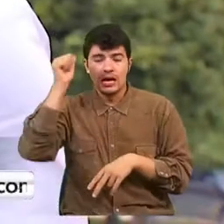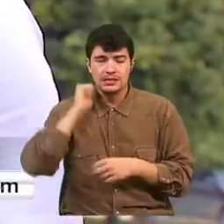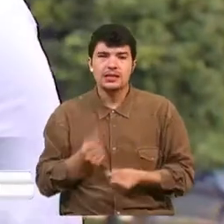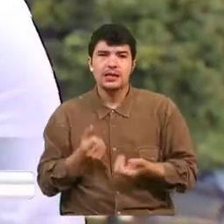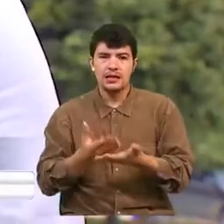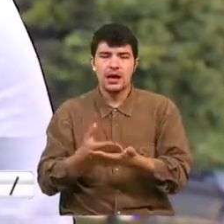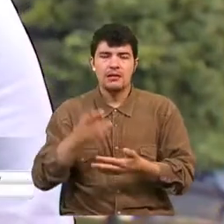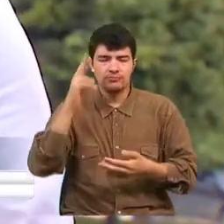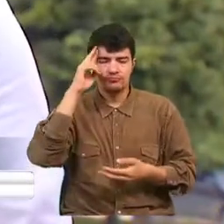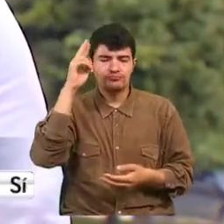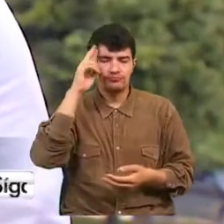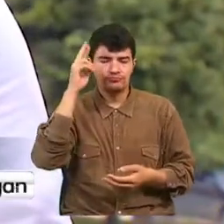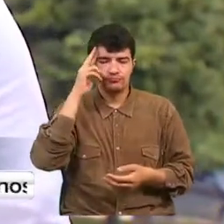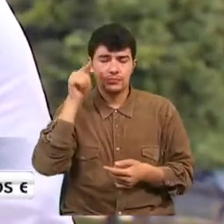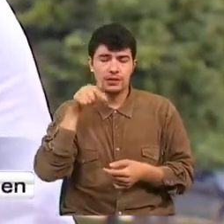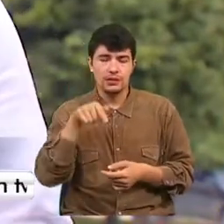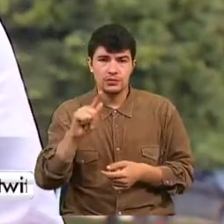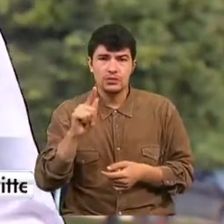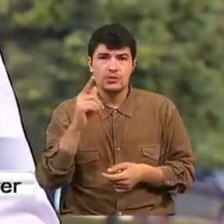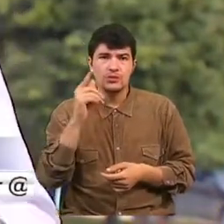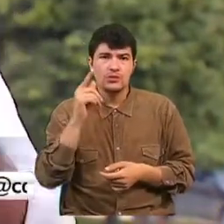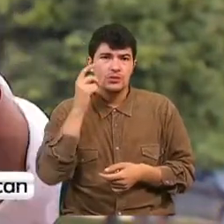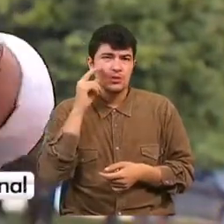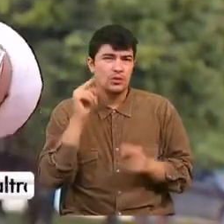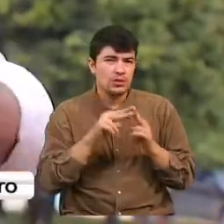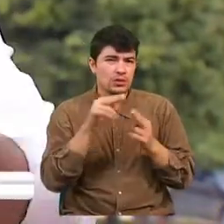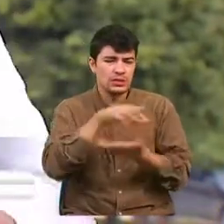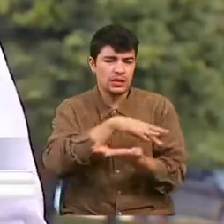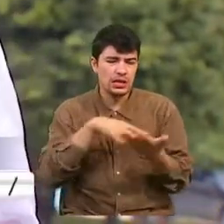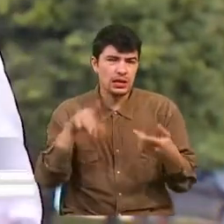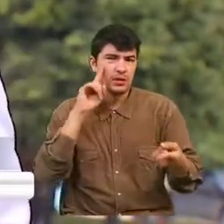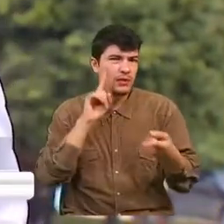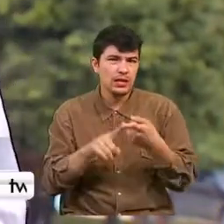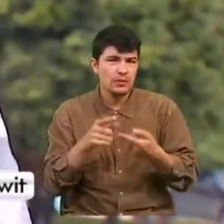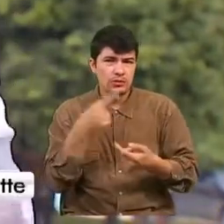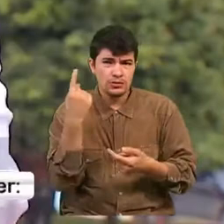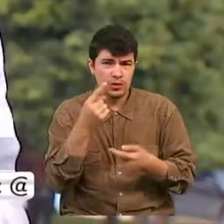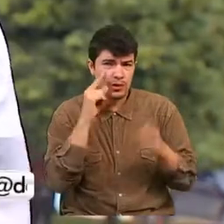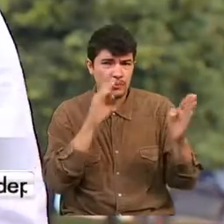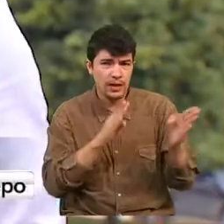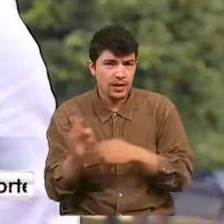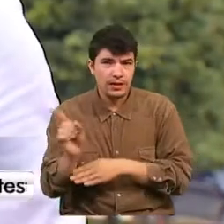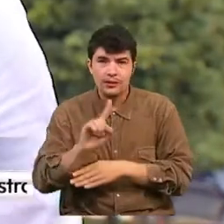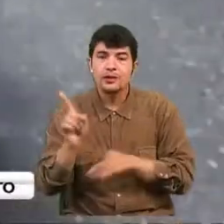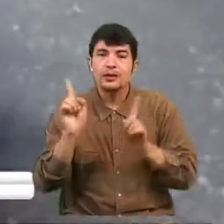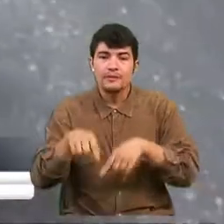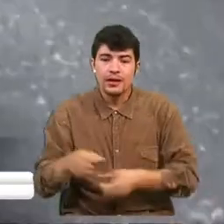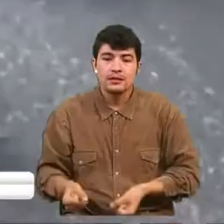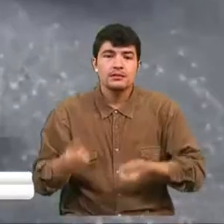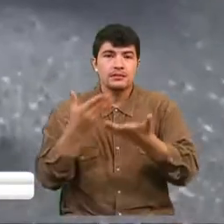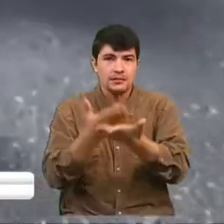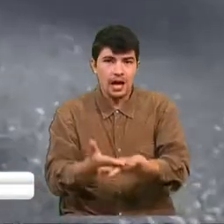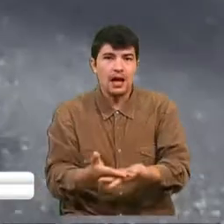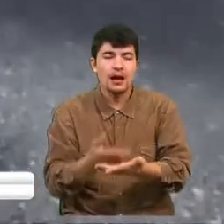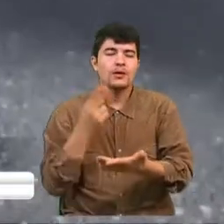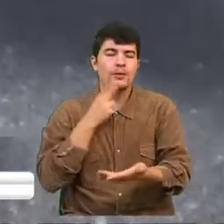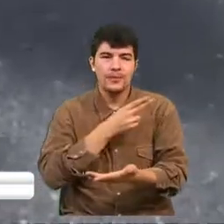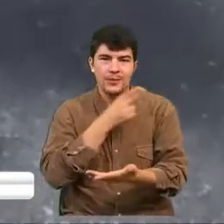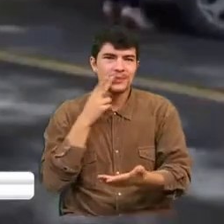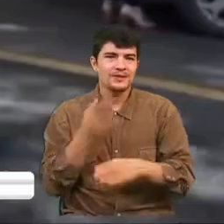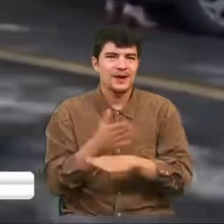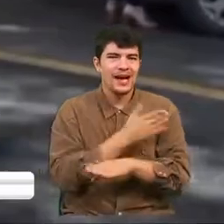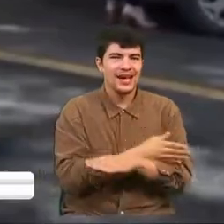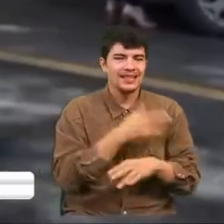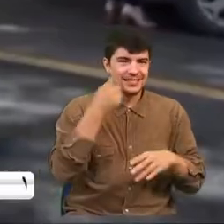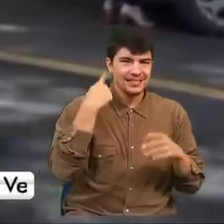esta expedición tiene unos componentes diferentes, y es que no solamente es planificación, sino ya entrega de compromisos adquiridos en la expedición